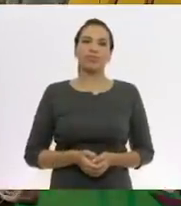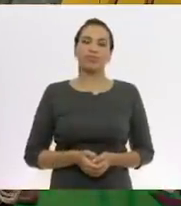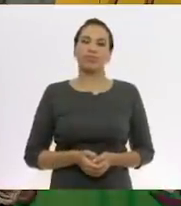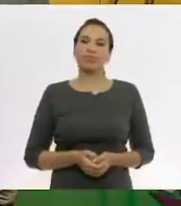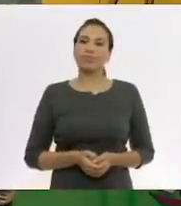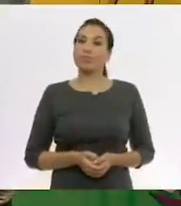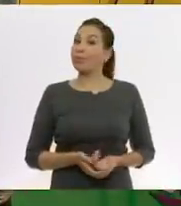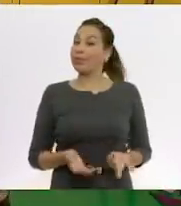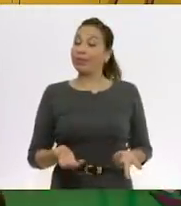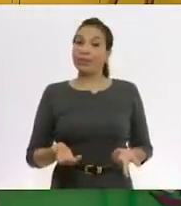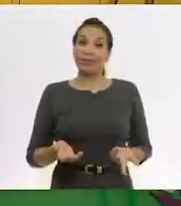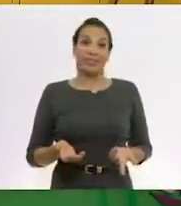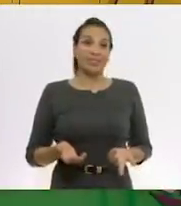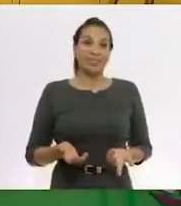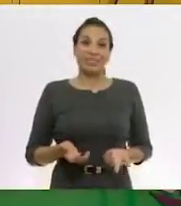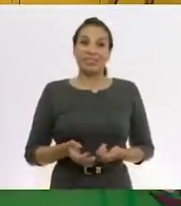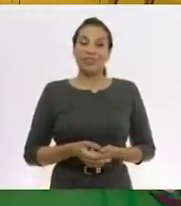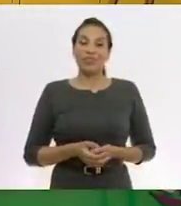¡Ay!